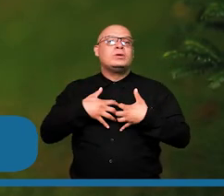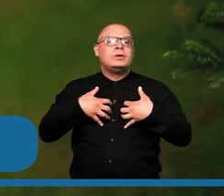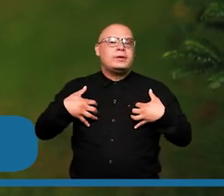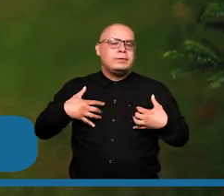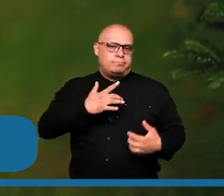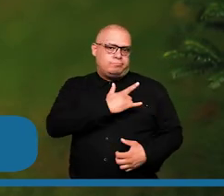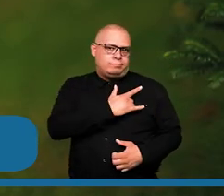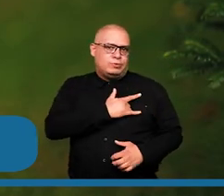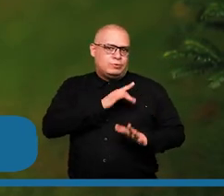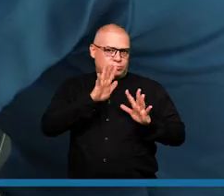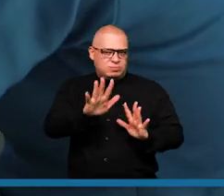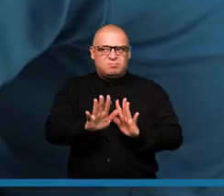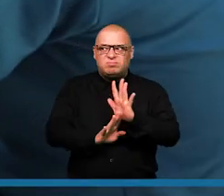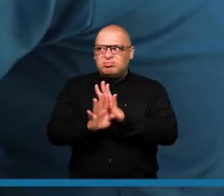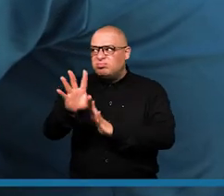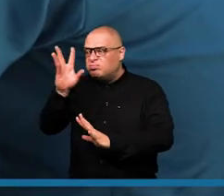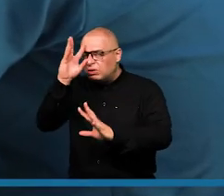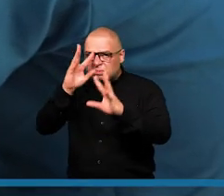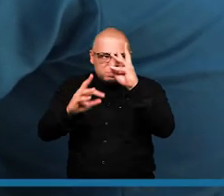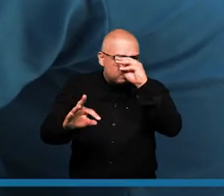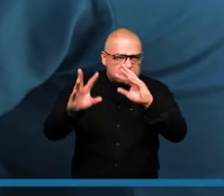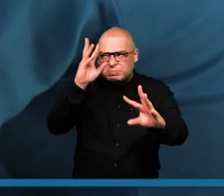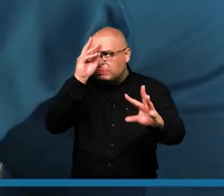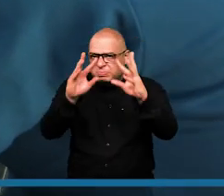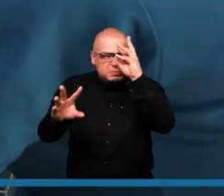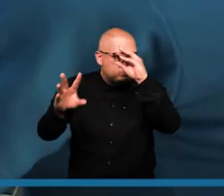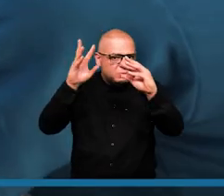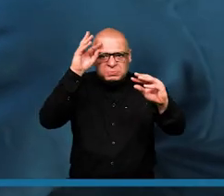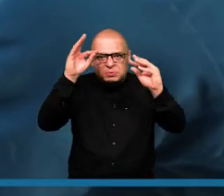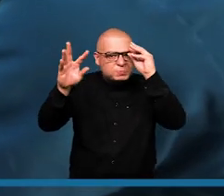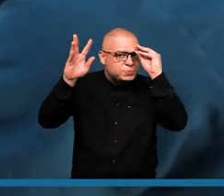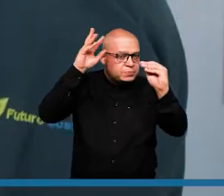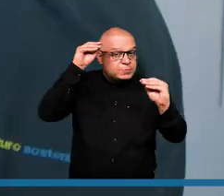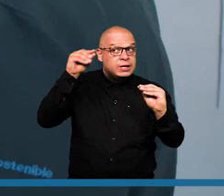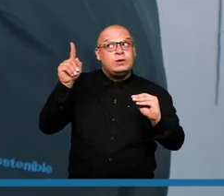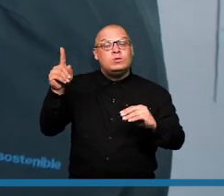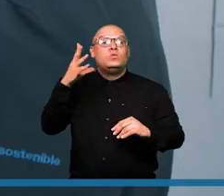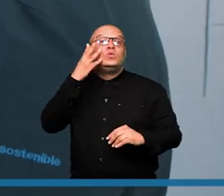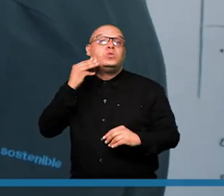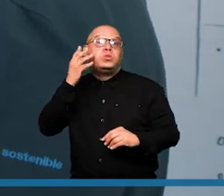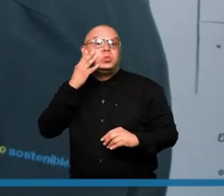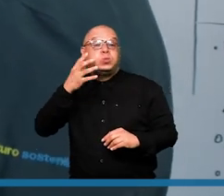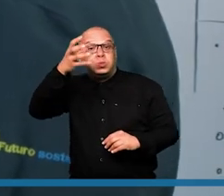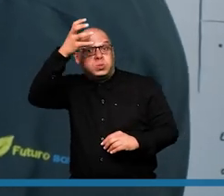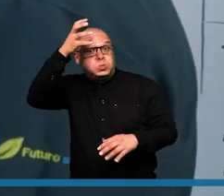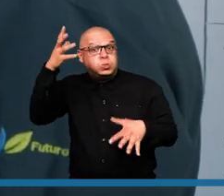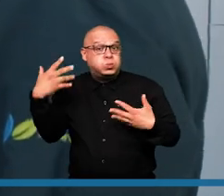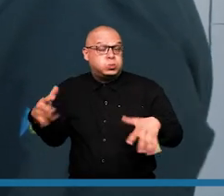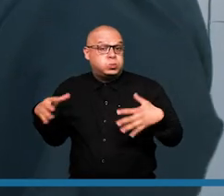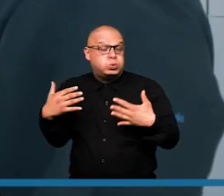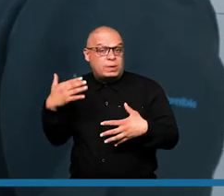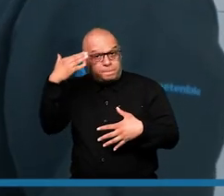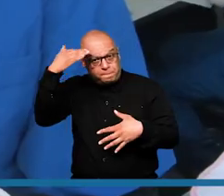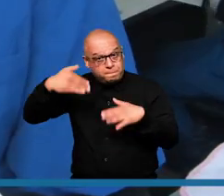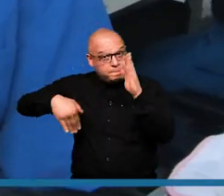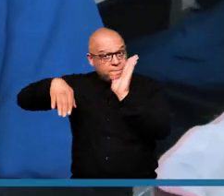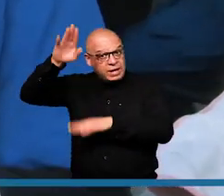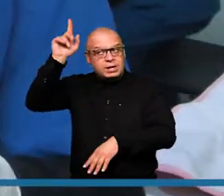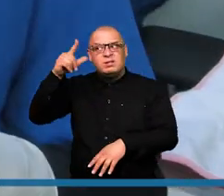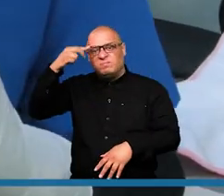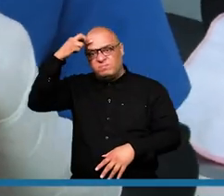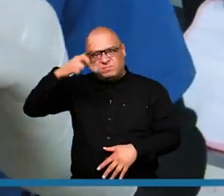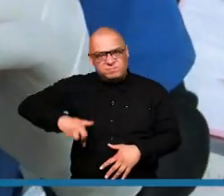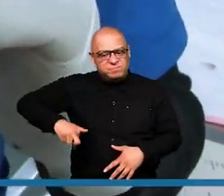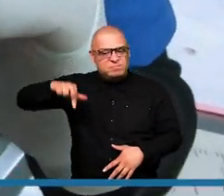nos envuelve a nosotros como profesionales a adquirir nuevos conocimientos. Ellos son especialistas, tienen esas capacidades instaladas de profesionales,